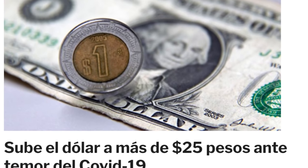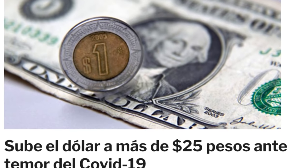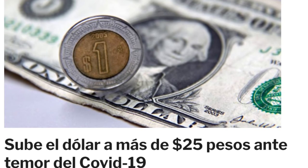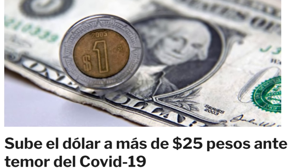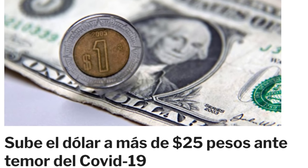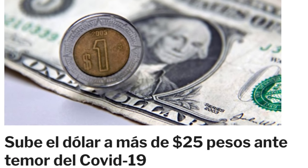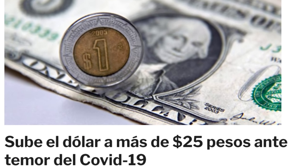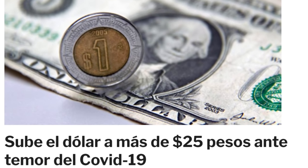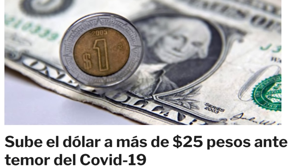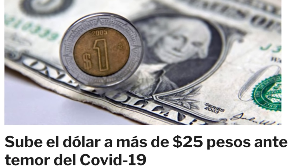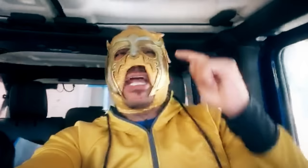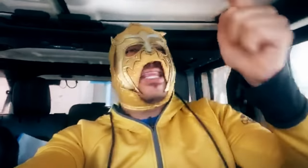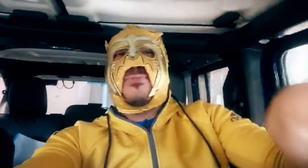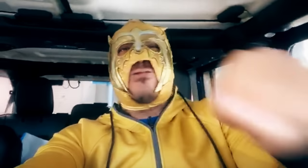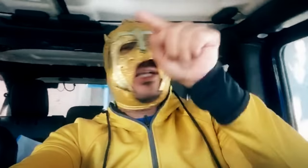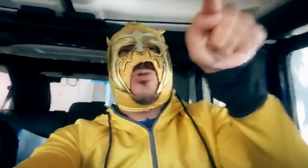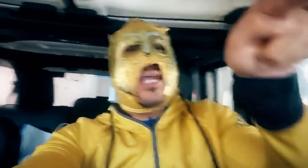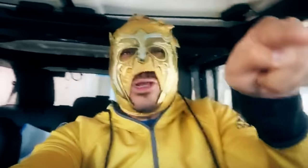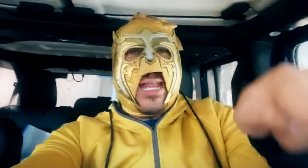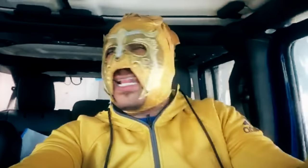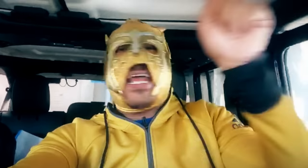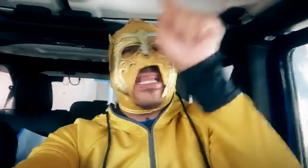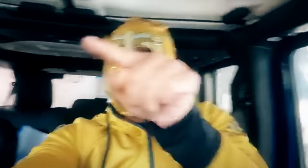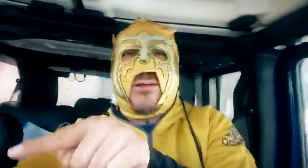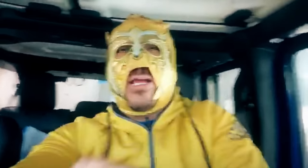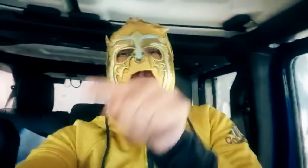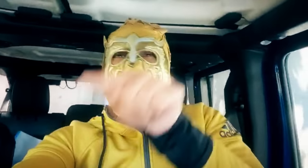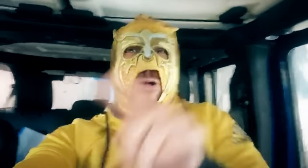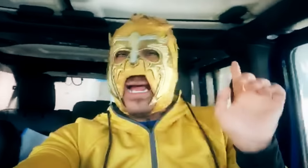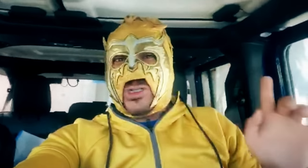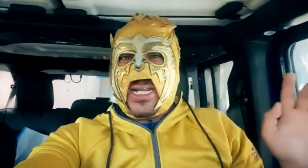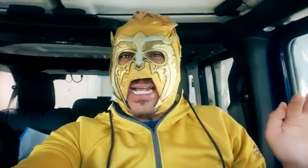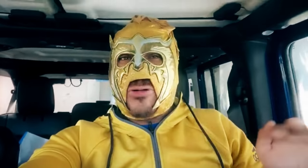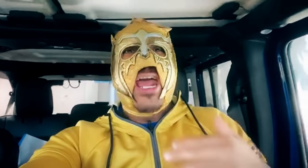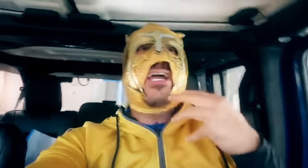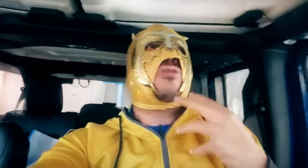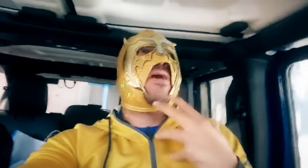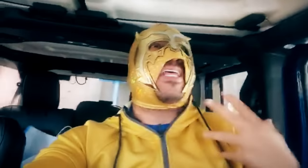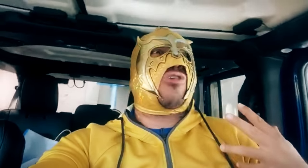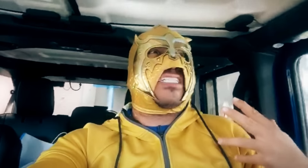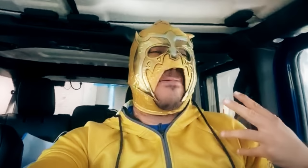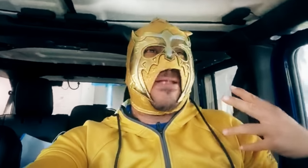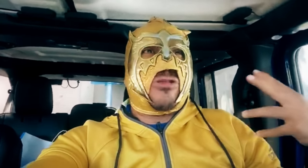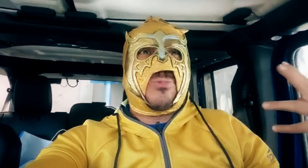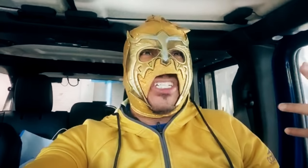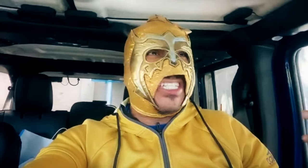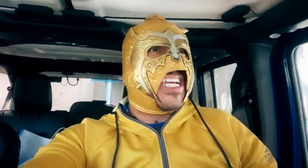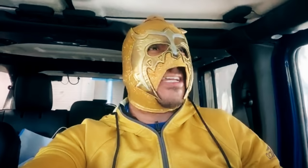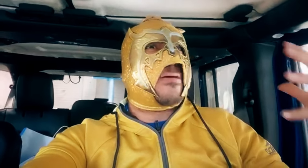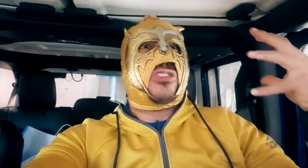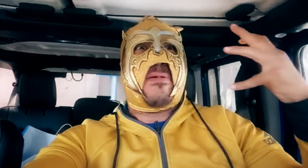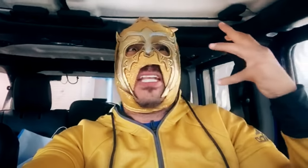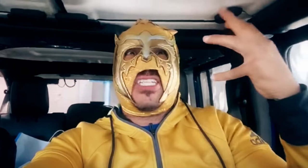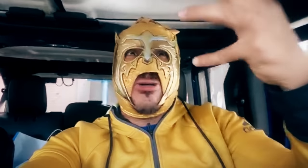buen pedo, güey. No, sí, a huevo. No, güey. Ni Andrés Manuel subió el dólar, ni Andrés Manuel bajó la gasolina, cabrón. Eso es parte de lo que se vive todos los pinches